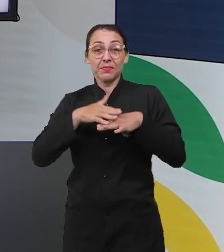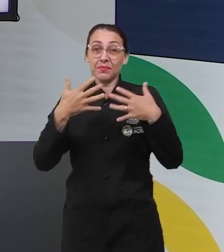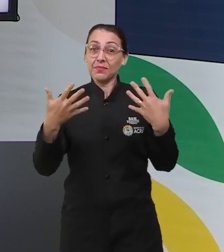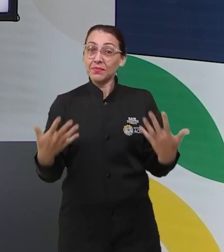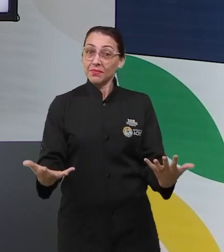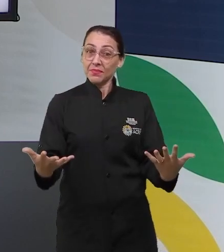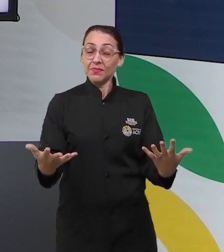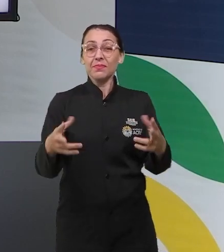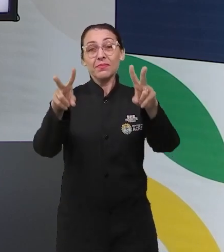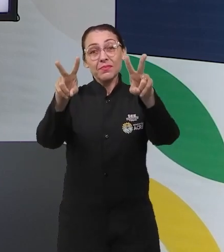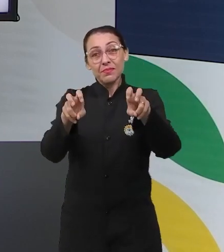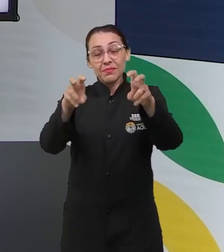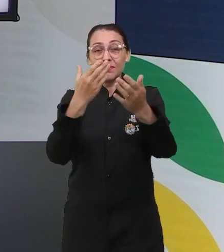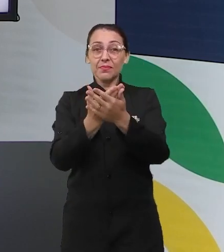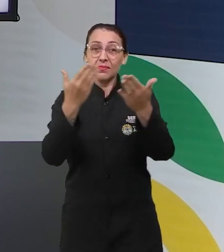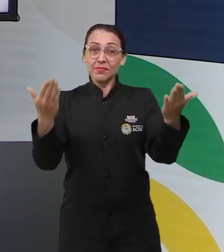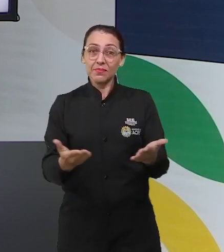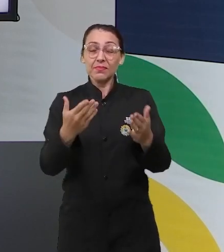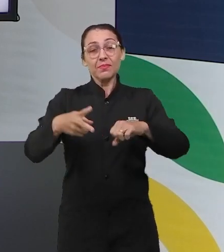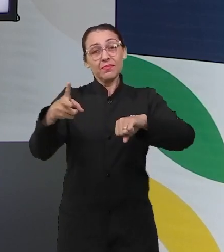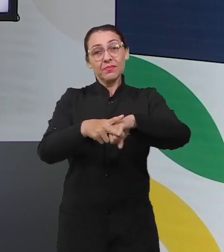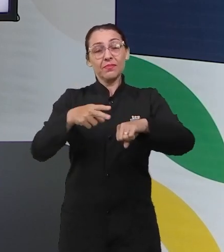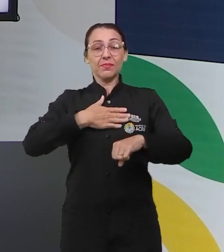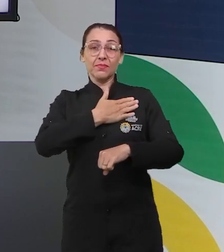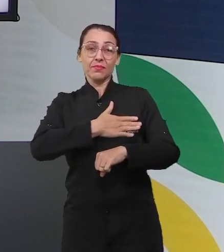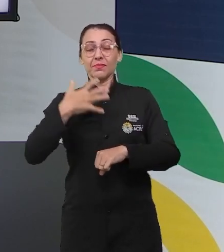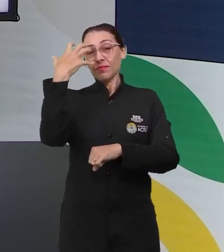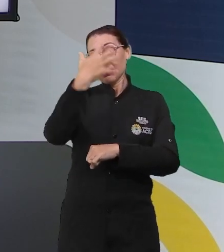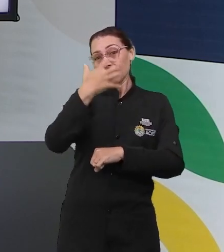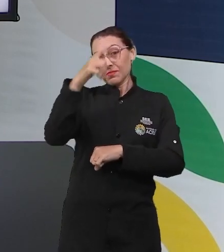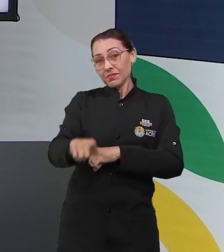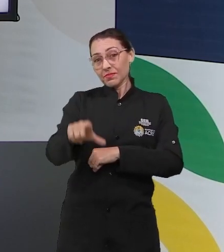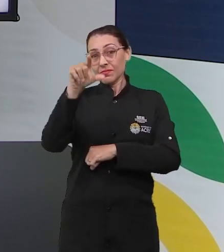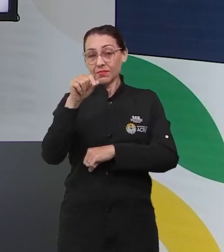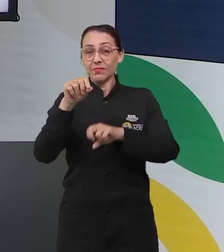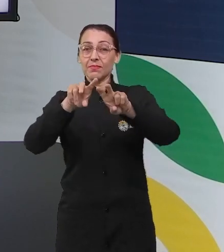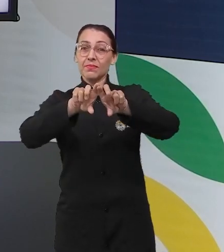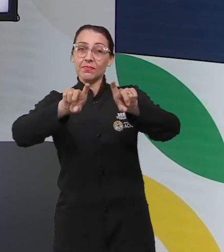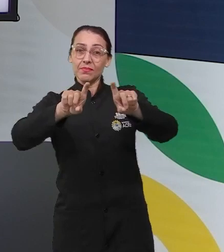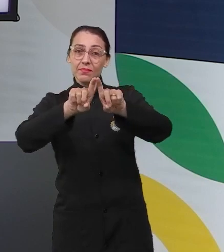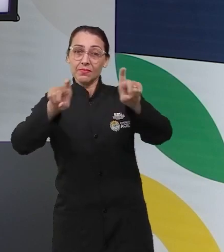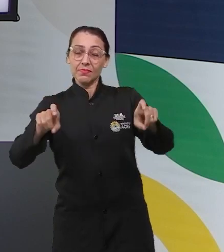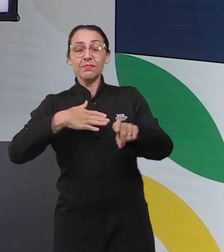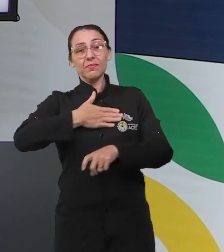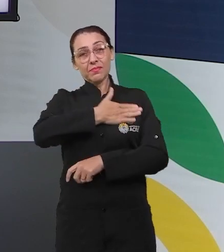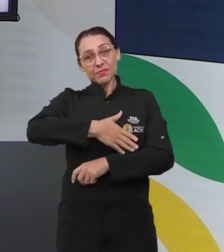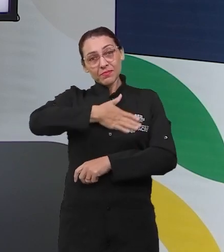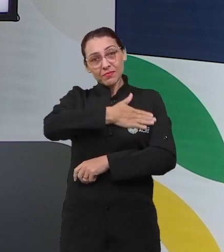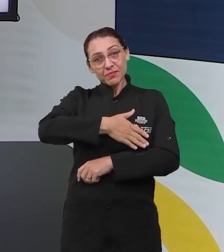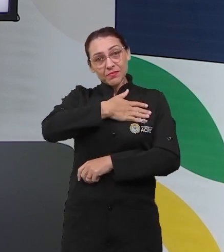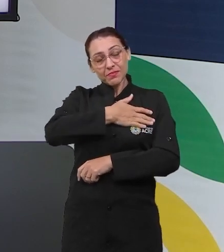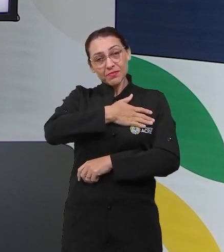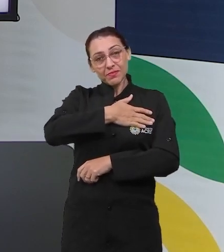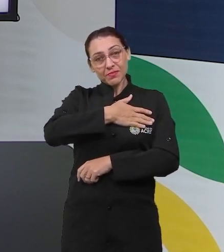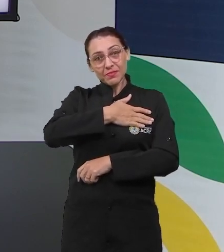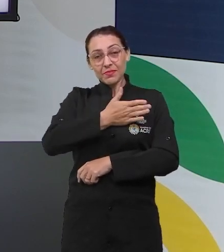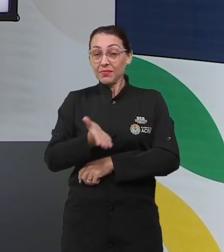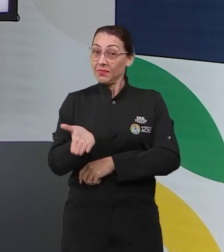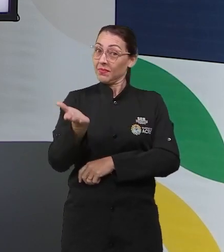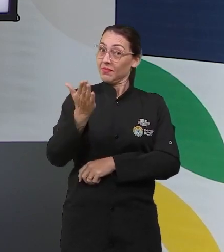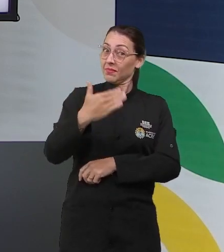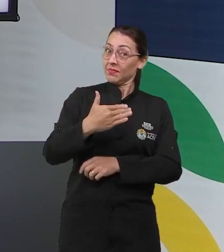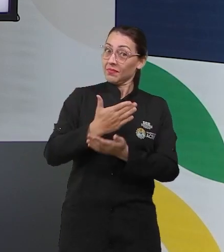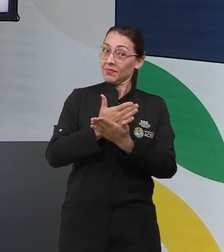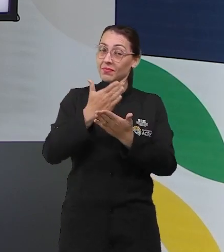vamos explorar essa temática na aula de hoje. Verbo gostar, encantar, preferir, né, que são as expressões que expressam gostos. E